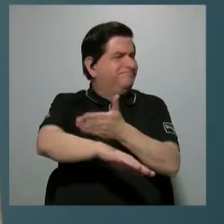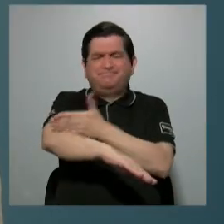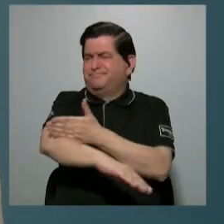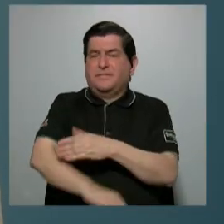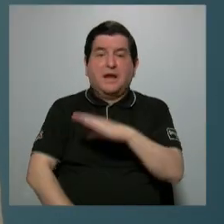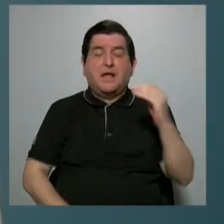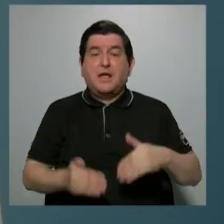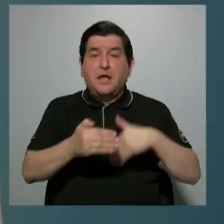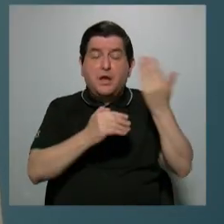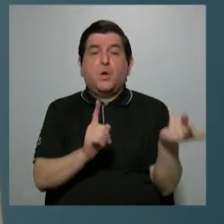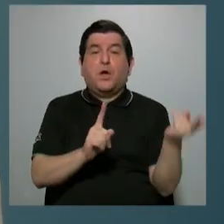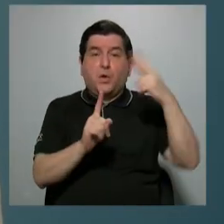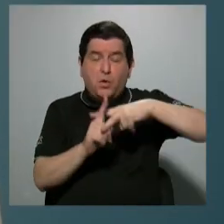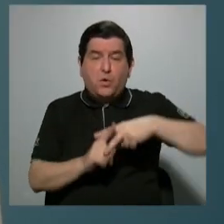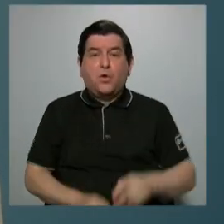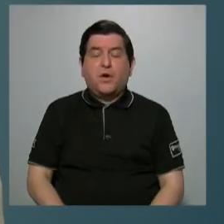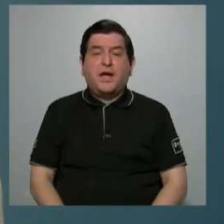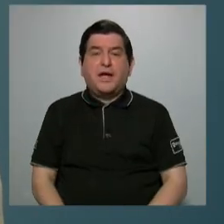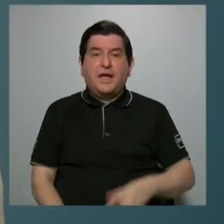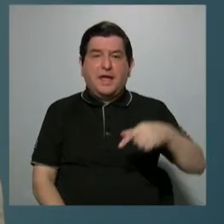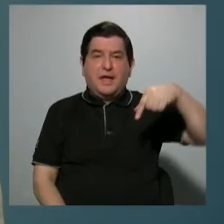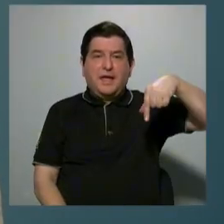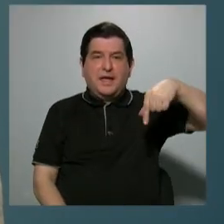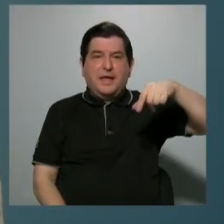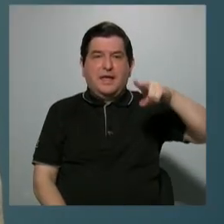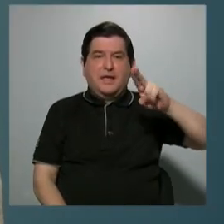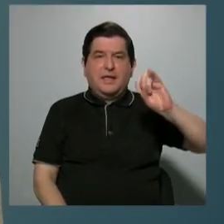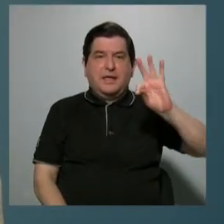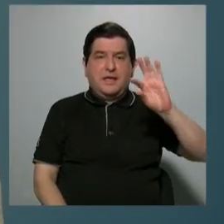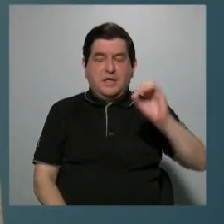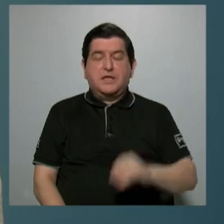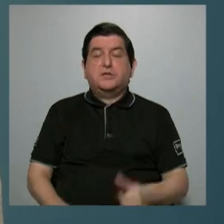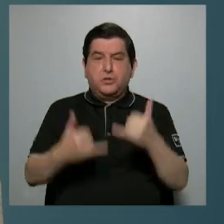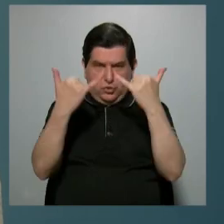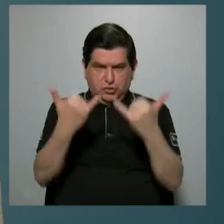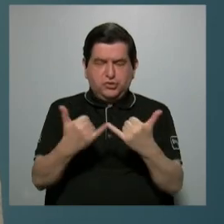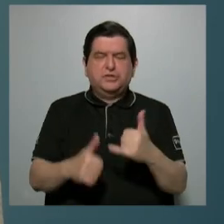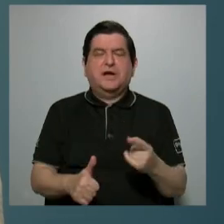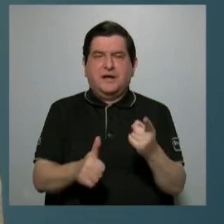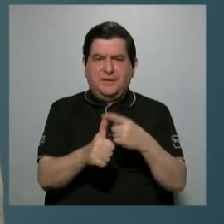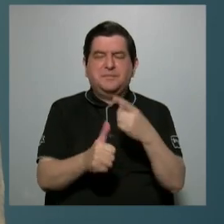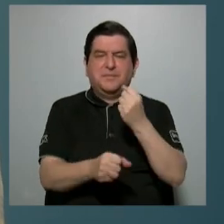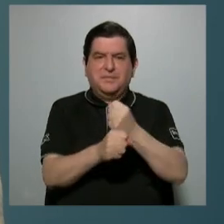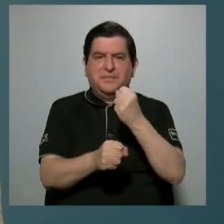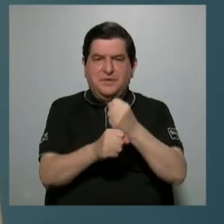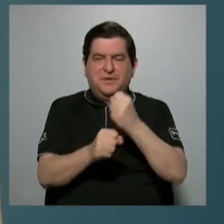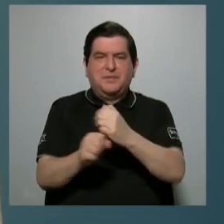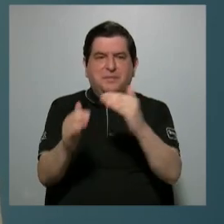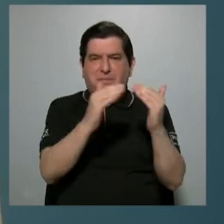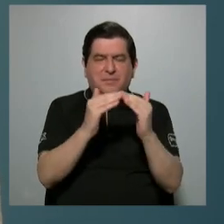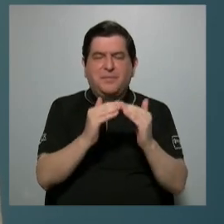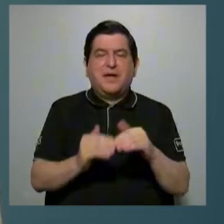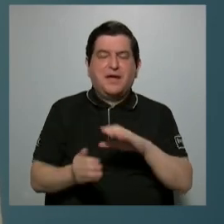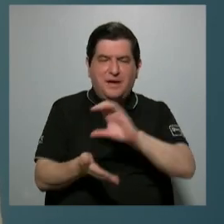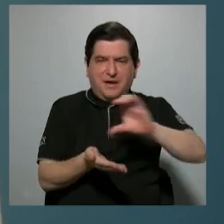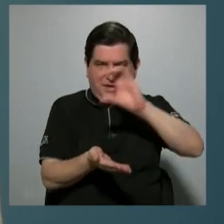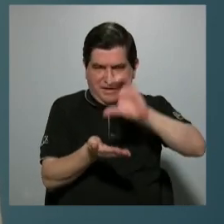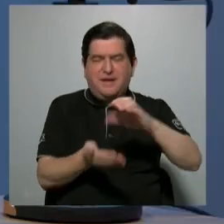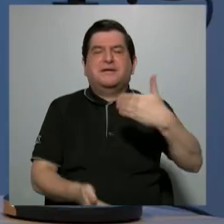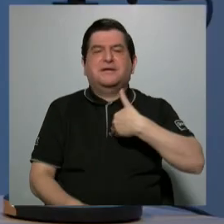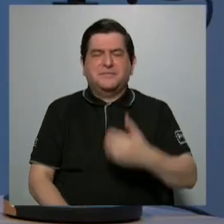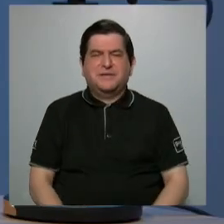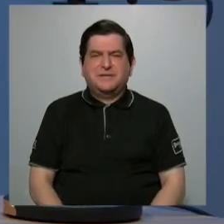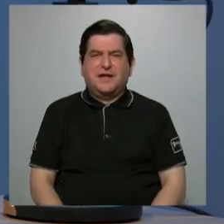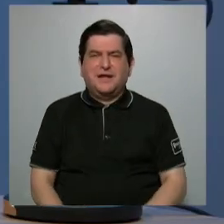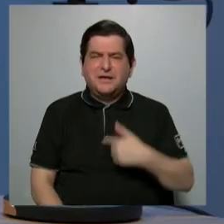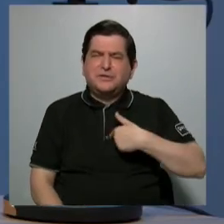luego se implementó en la ciudad de Quito. Ahora tienen el primer operador urbano en la ciudad capital. Perdón, para interrumpirla con